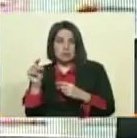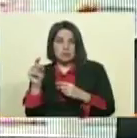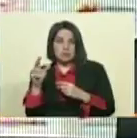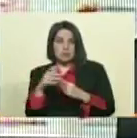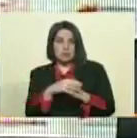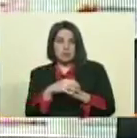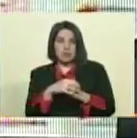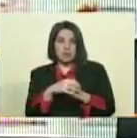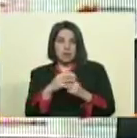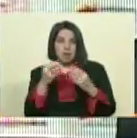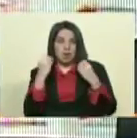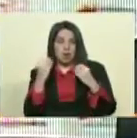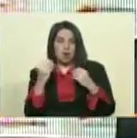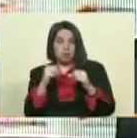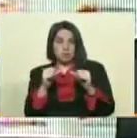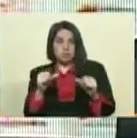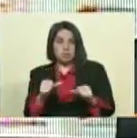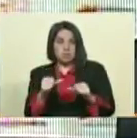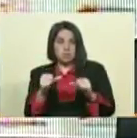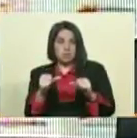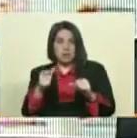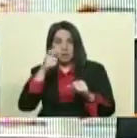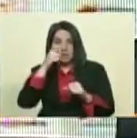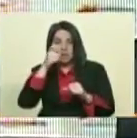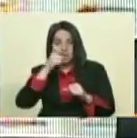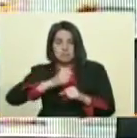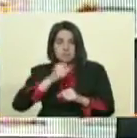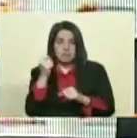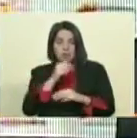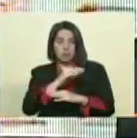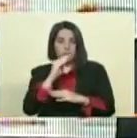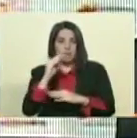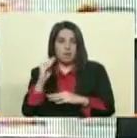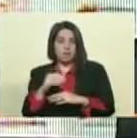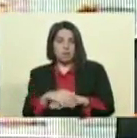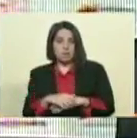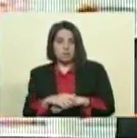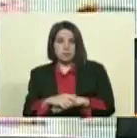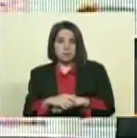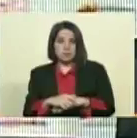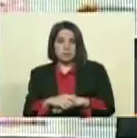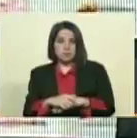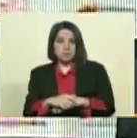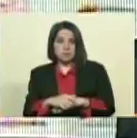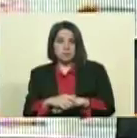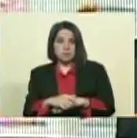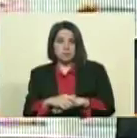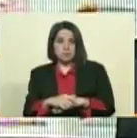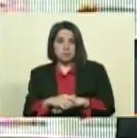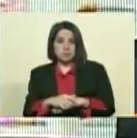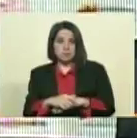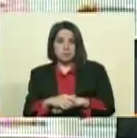Los sistemas de vigilancia y protección. Las policías del país.